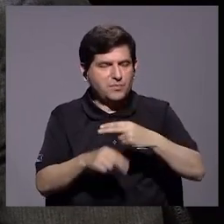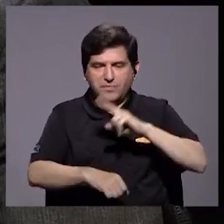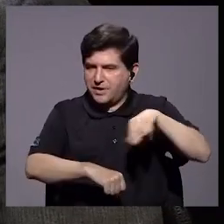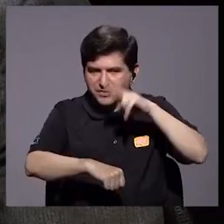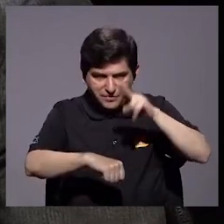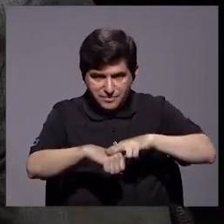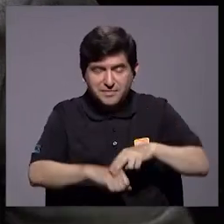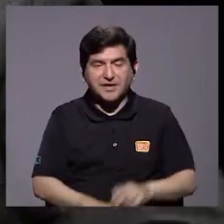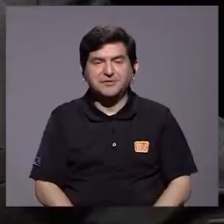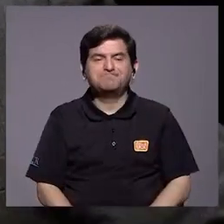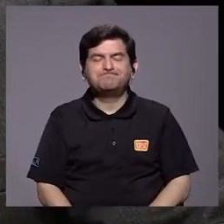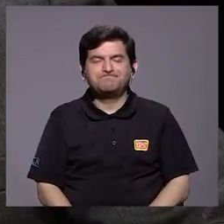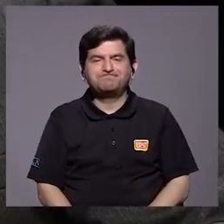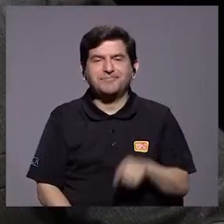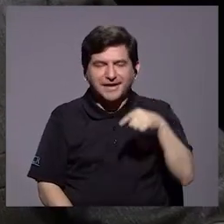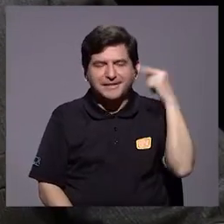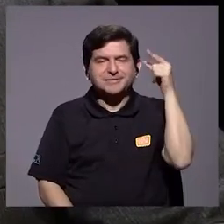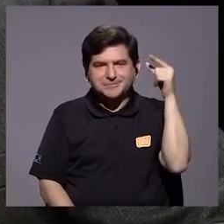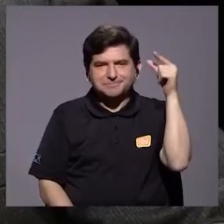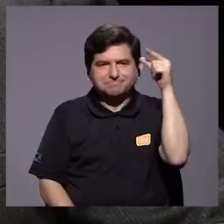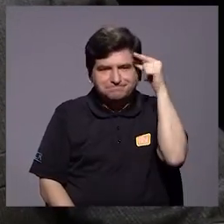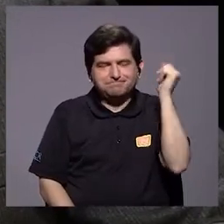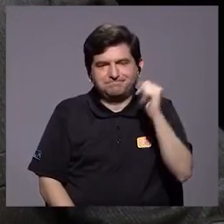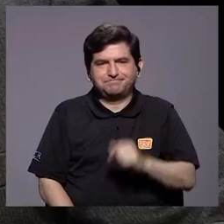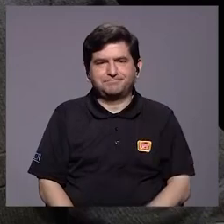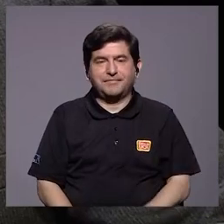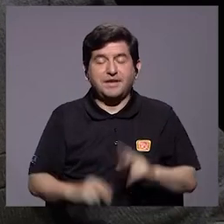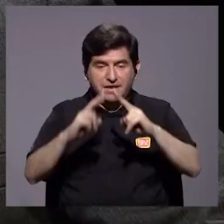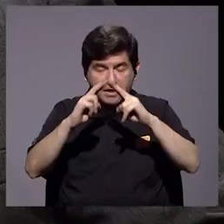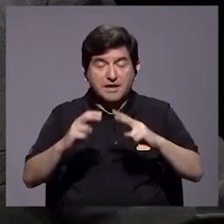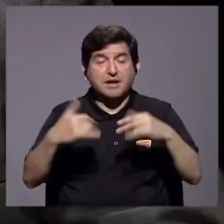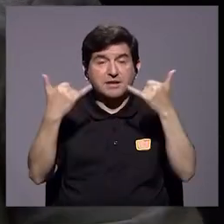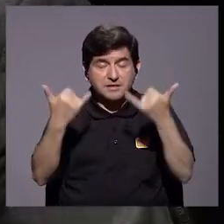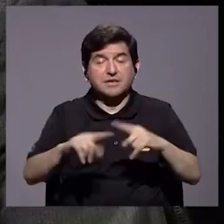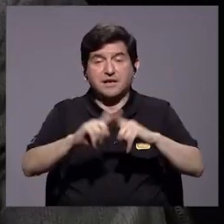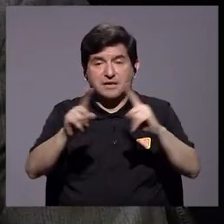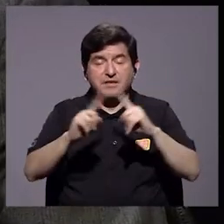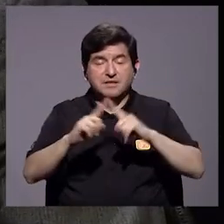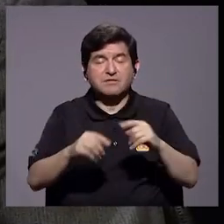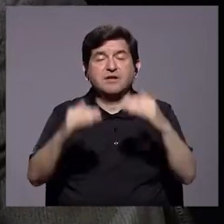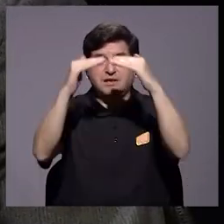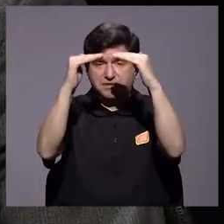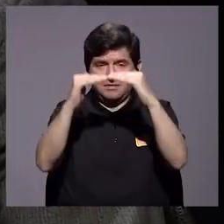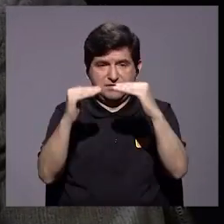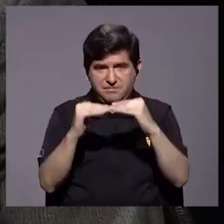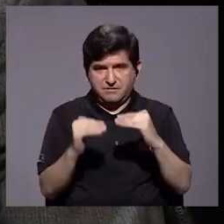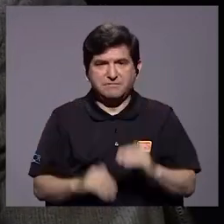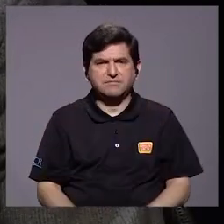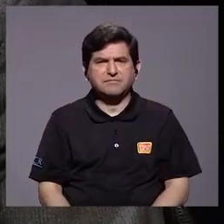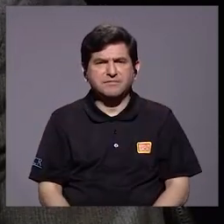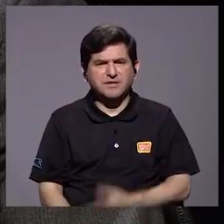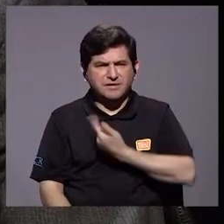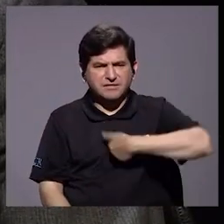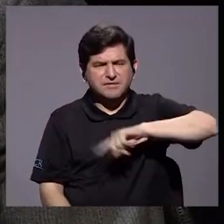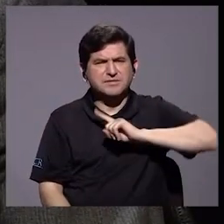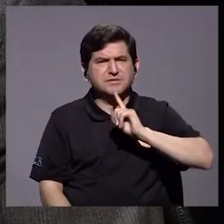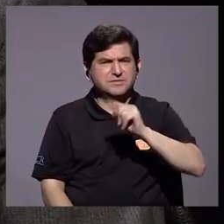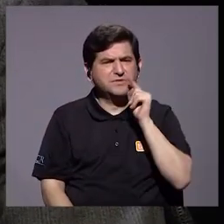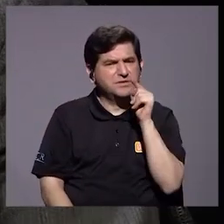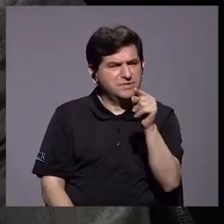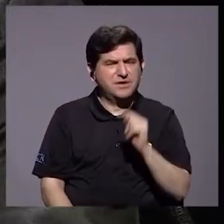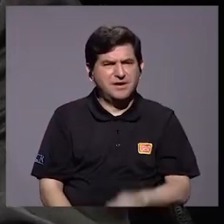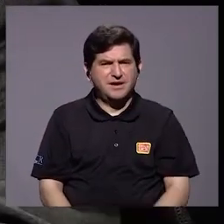eso no lo analizamos mucho en diferentes instancias y decíamos que entonces ahí se han